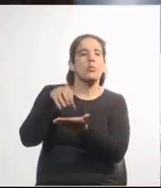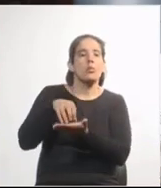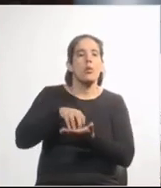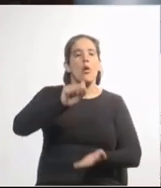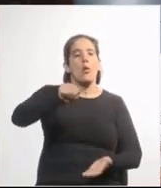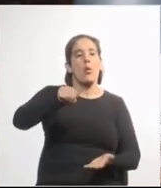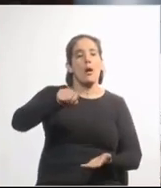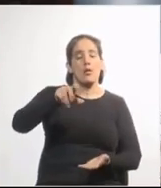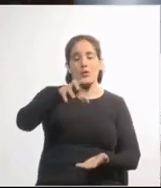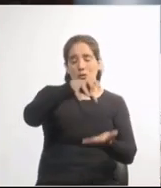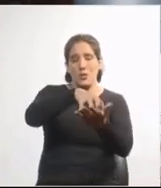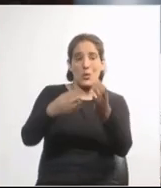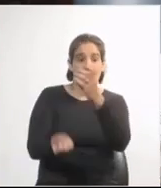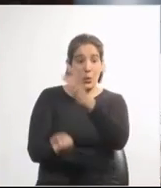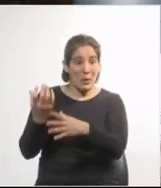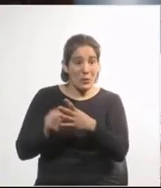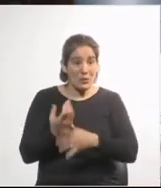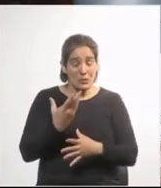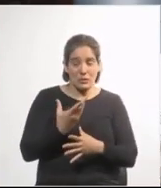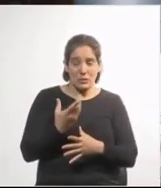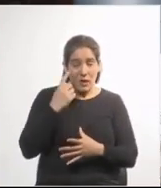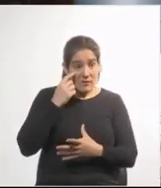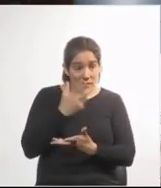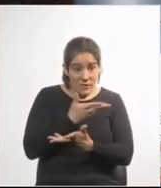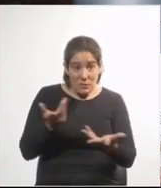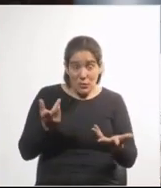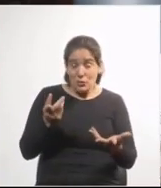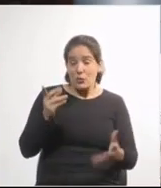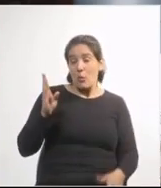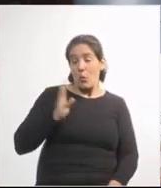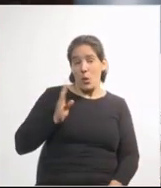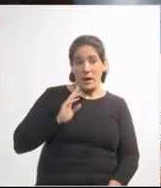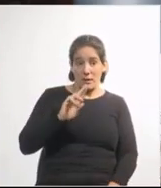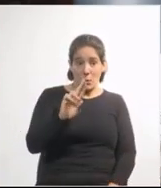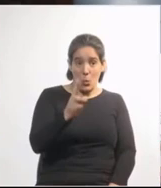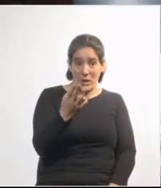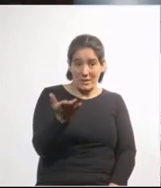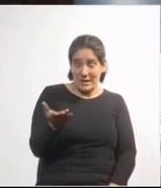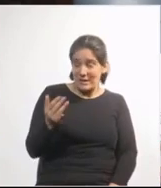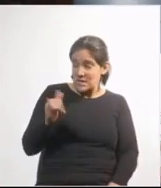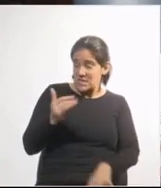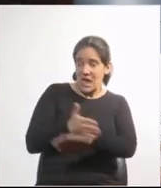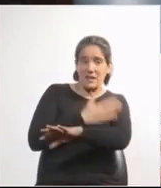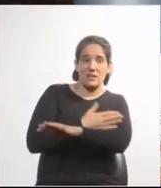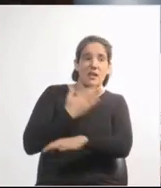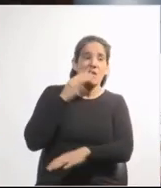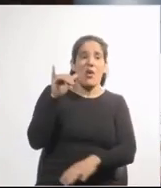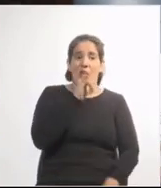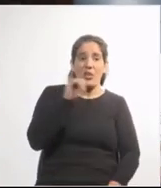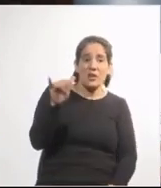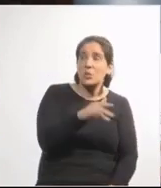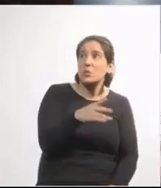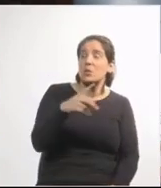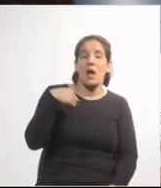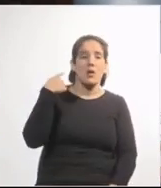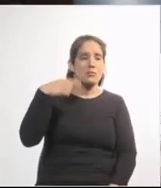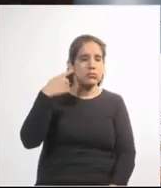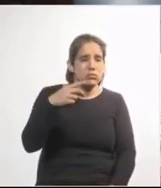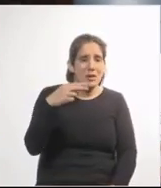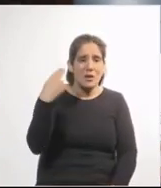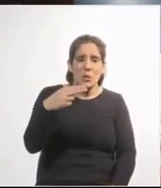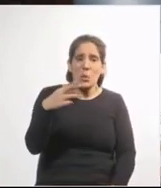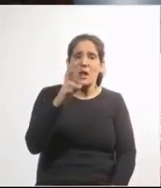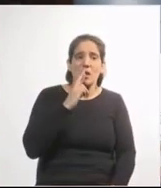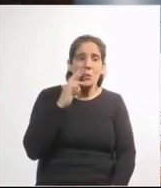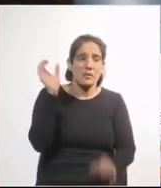fiscalías. Los casos recientes de homicidios de mujeres que habían acudido al sistema de justicia y que sin embargo no recibieron